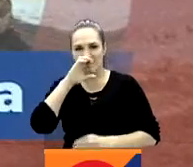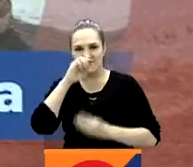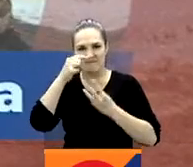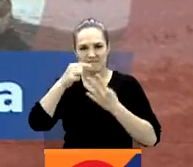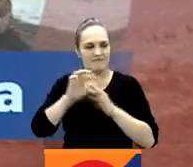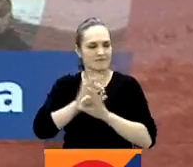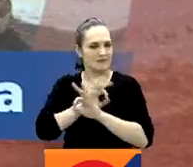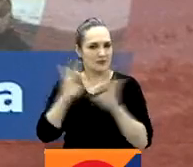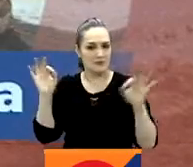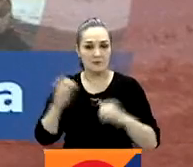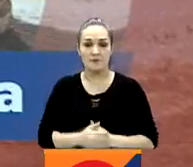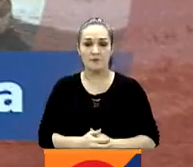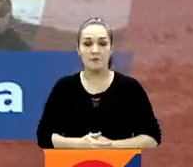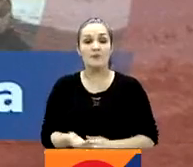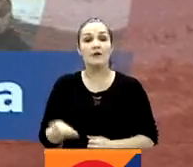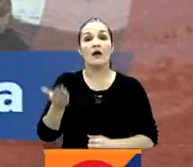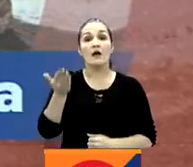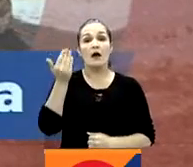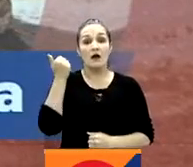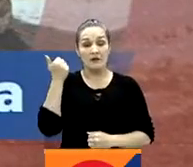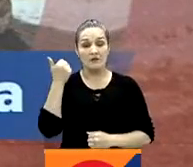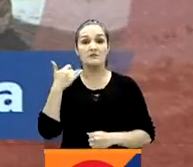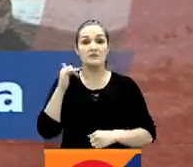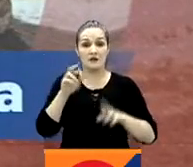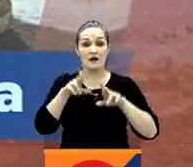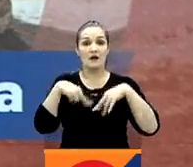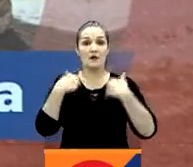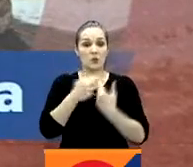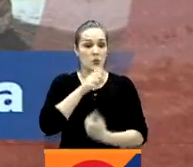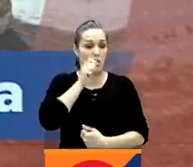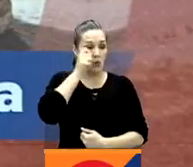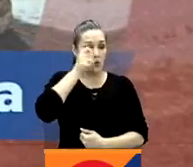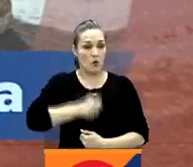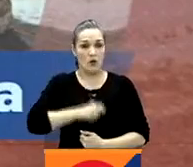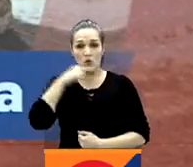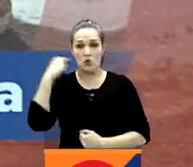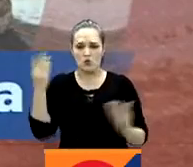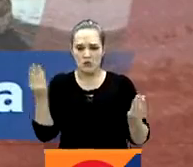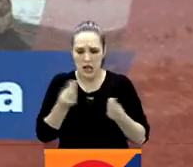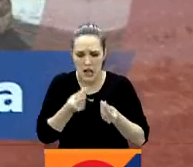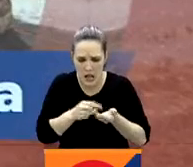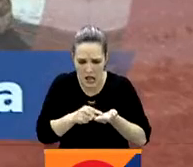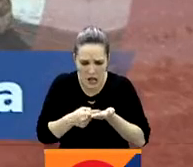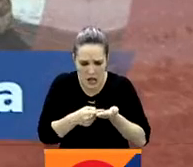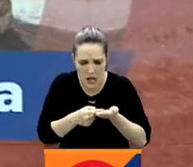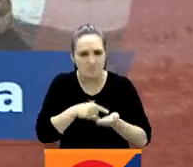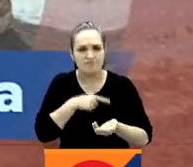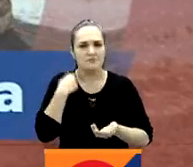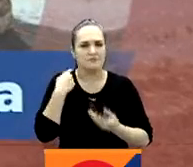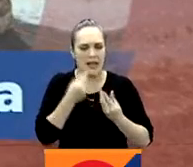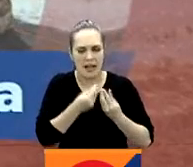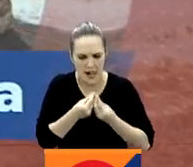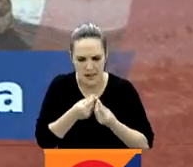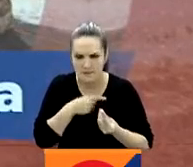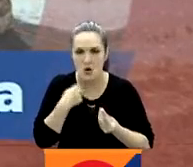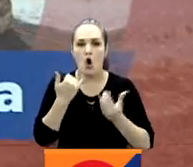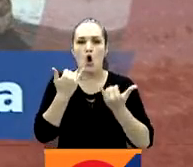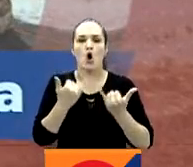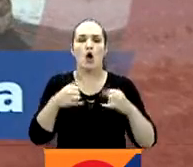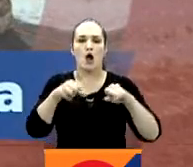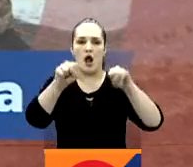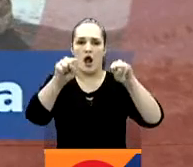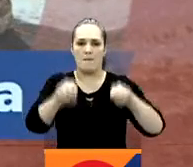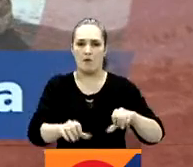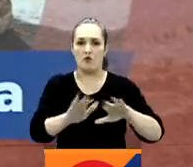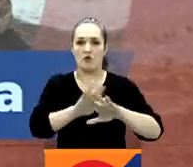Luego de dos intentos fallidos, los corredores humanitarios comenzaron a funcionar hoy en Ucrania. Se trata de espacio de tiempo donde Rusia detendrá